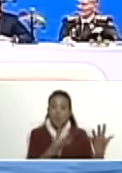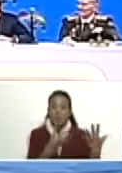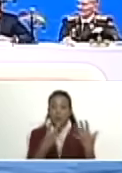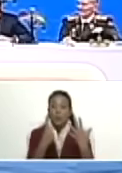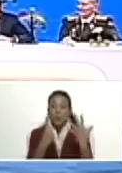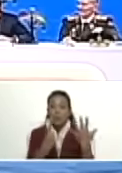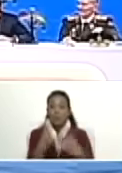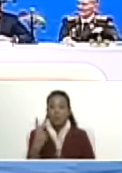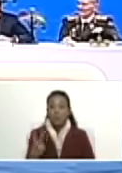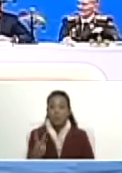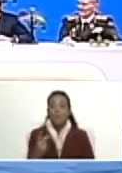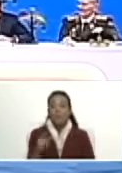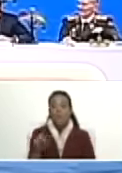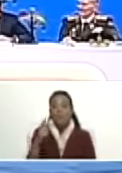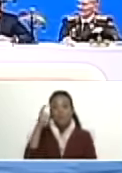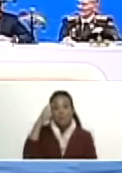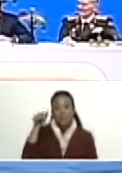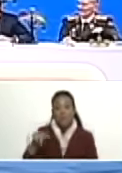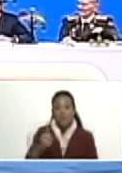1962,